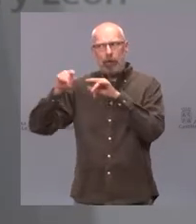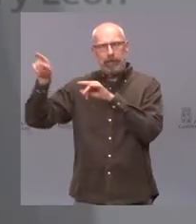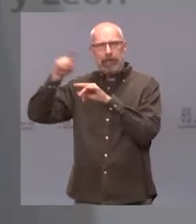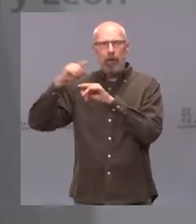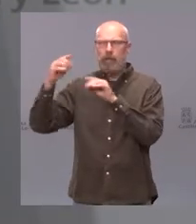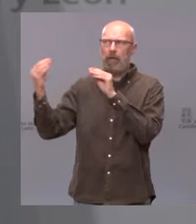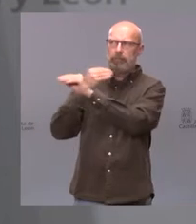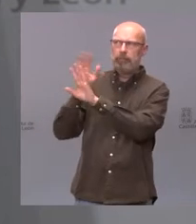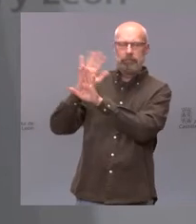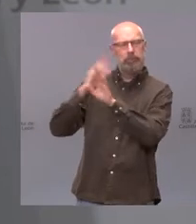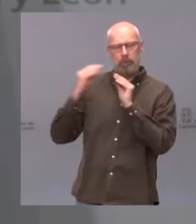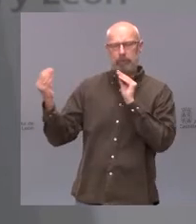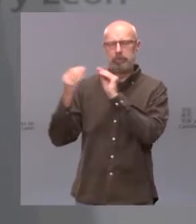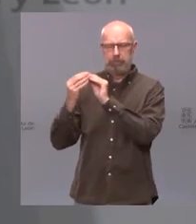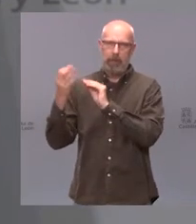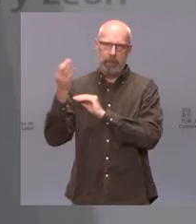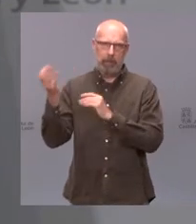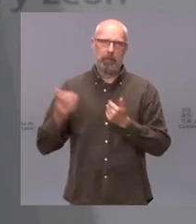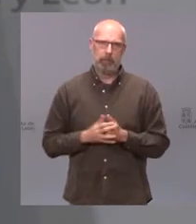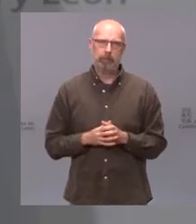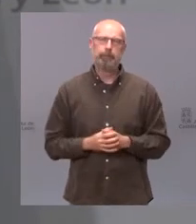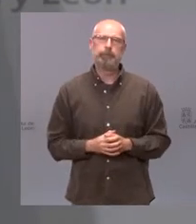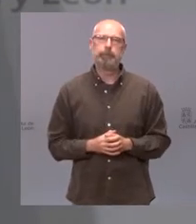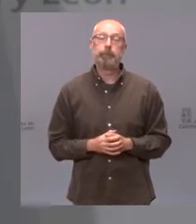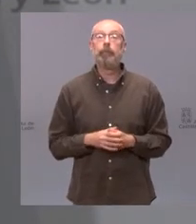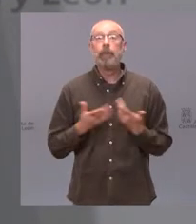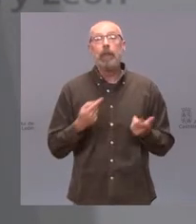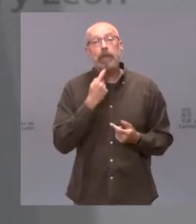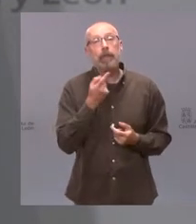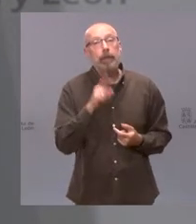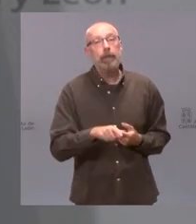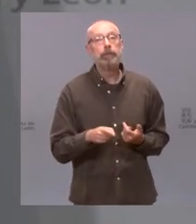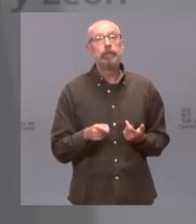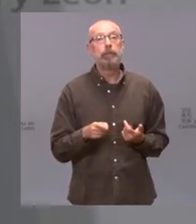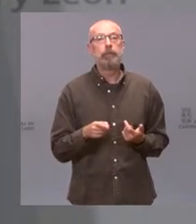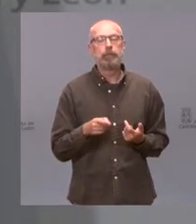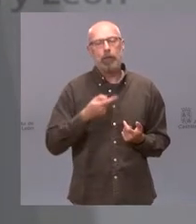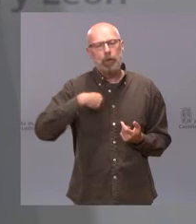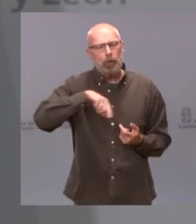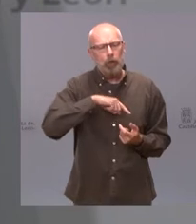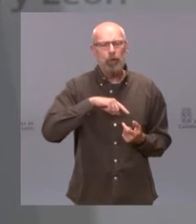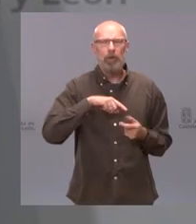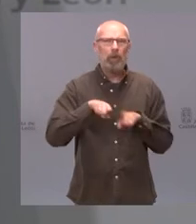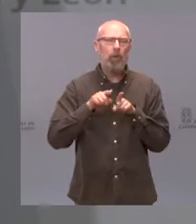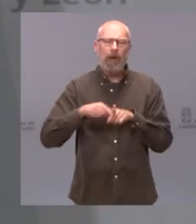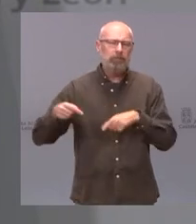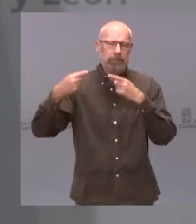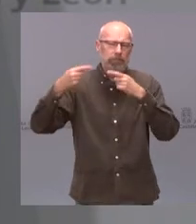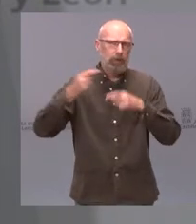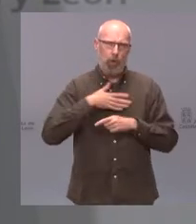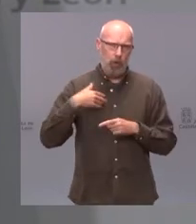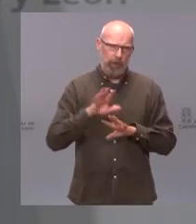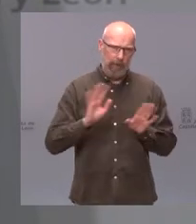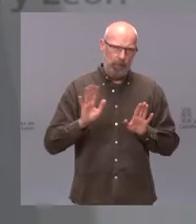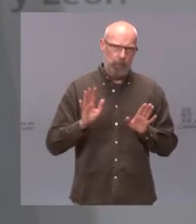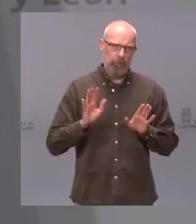con indicación del Ministerio. Es decirles que no queremos entrar en polémicas a este respecto, pero